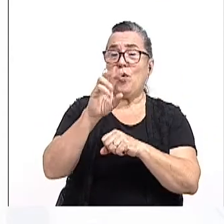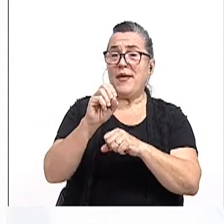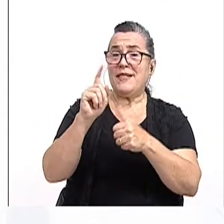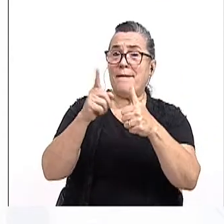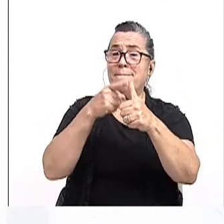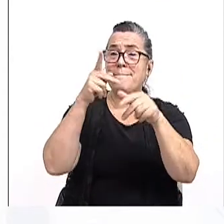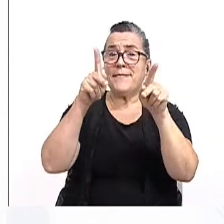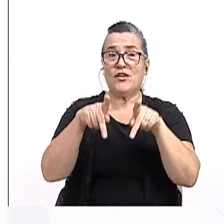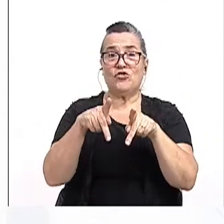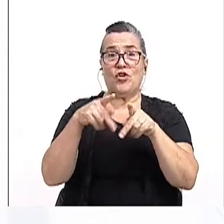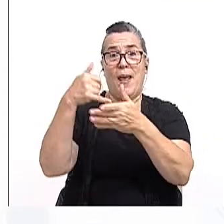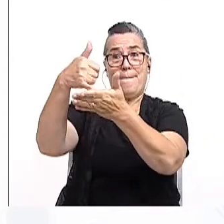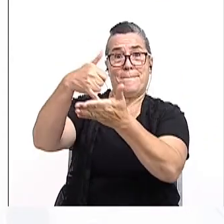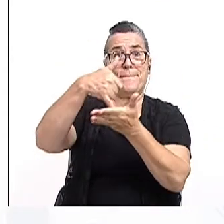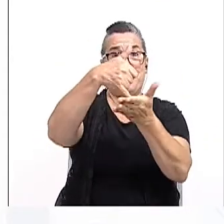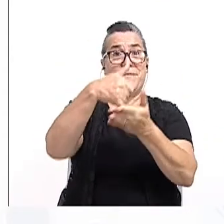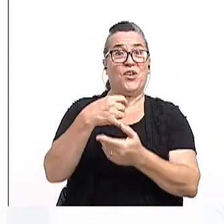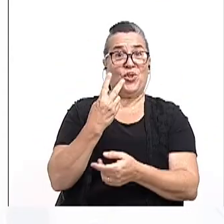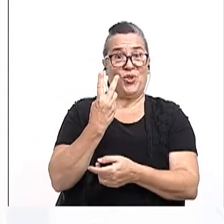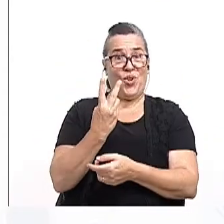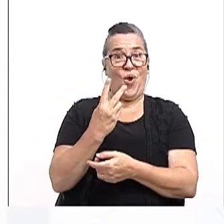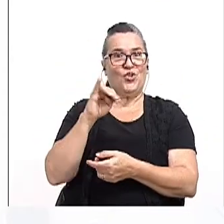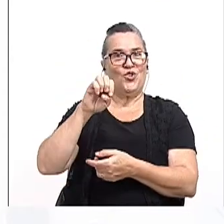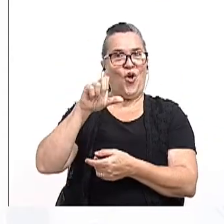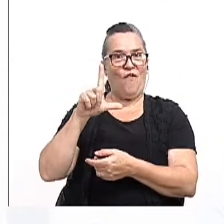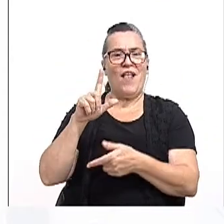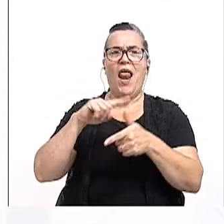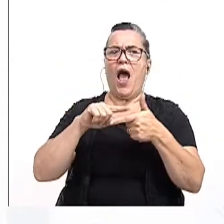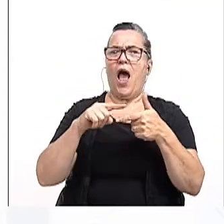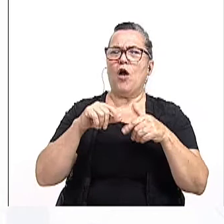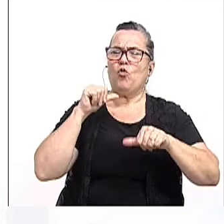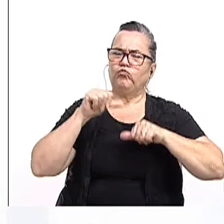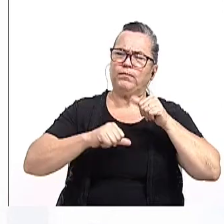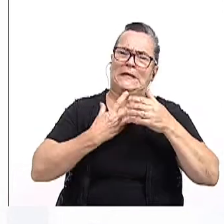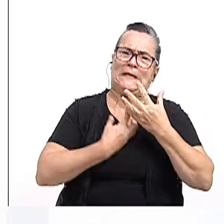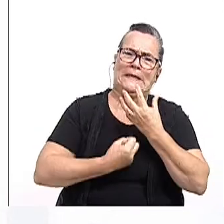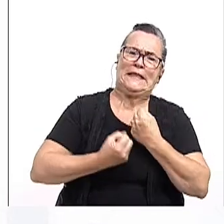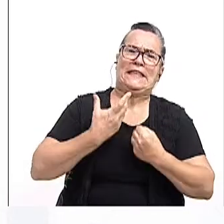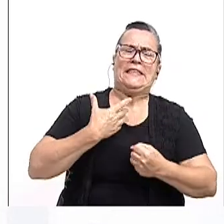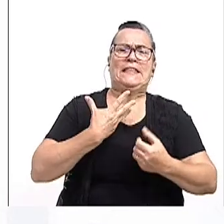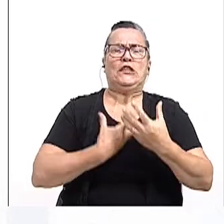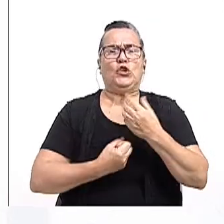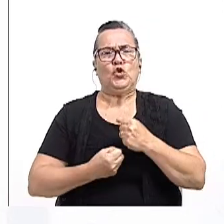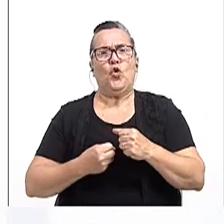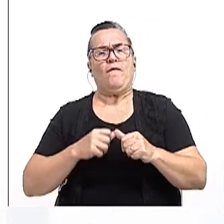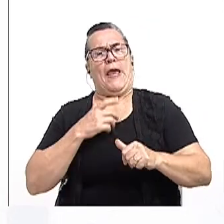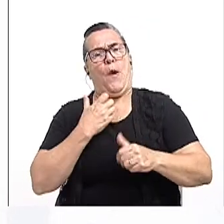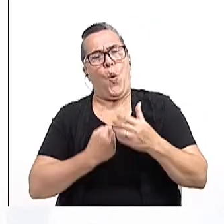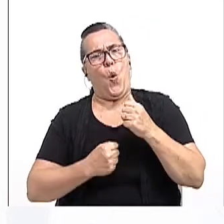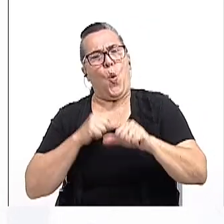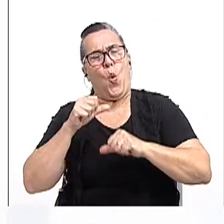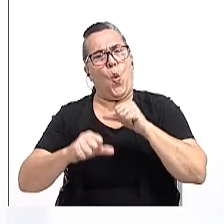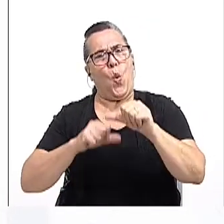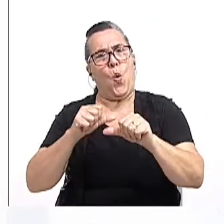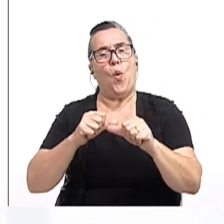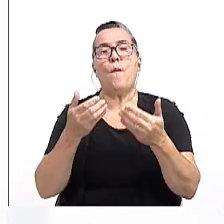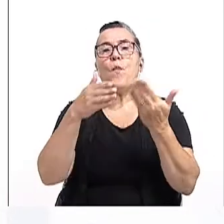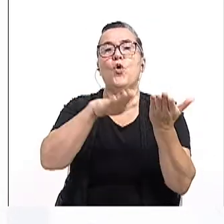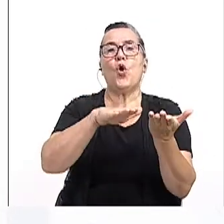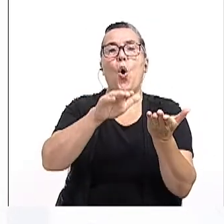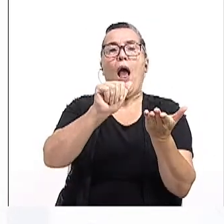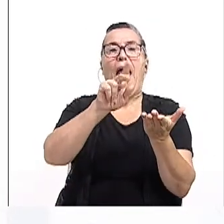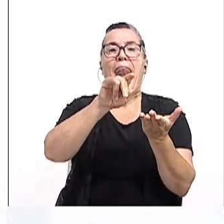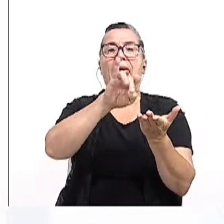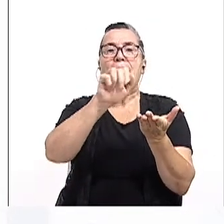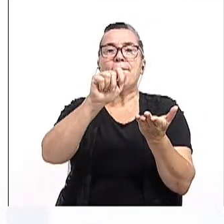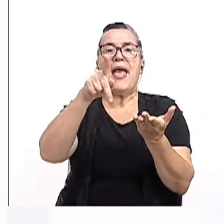persona en ganar 2 premios Nobel. Eso sí, lo hizo con grandes sacrificios y mucho sufrimiento. Curie murió por anemia plásica.